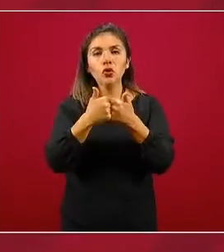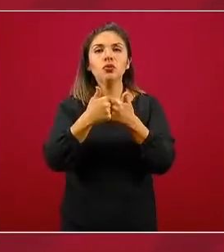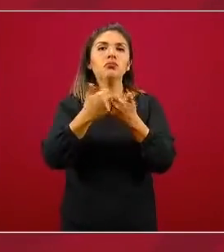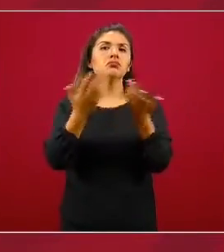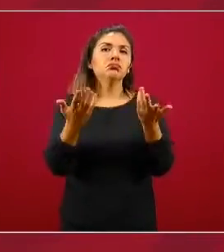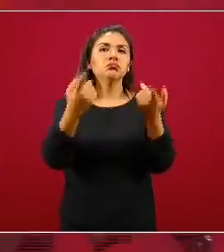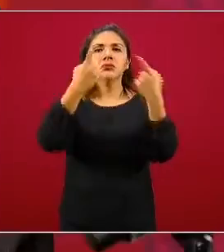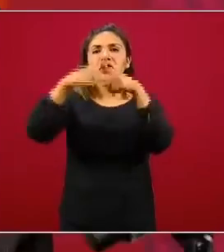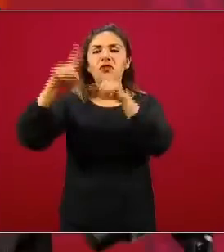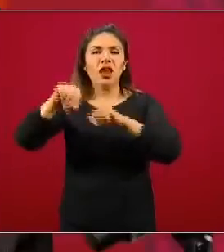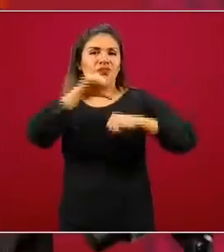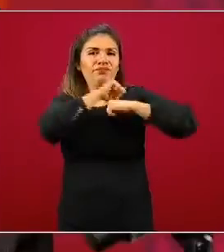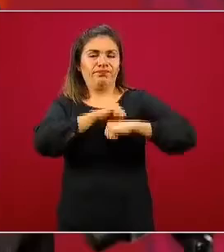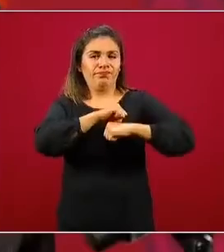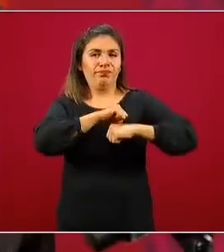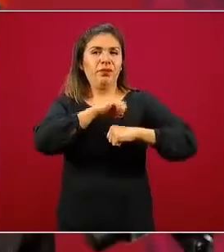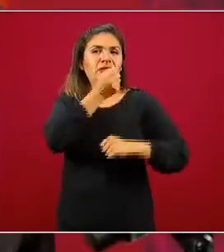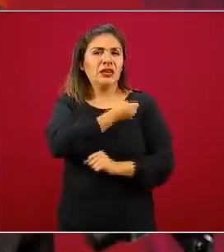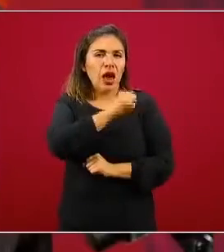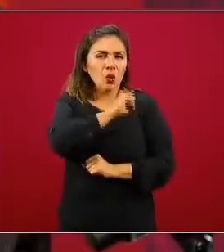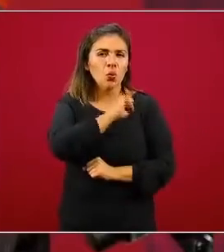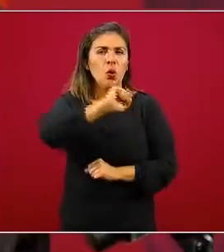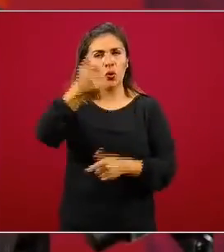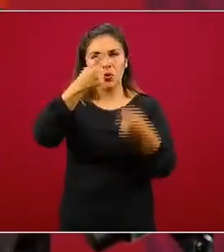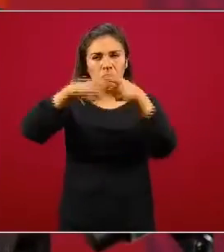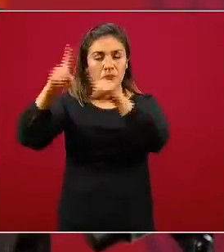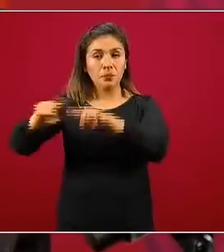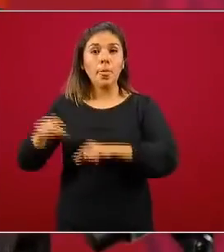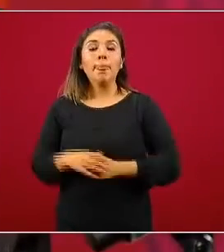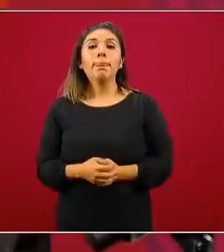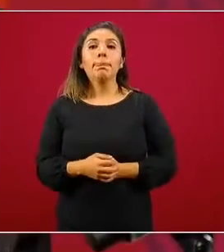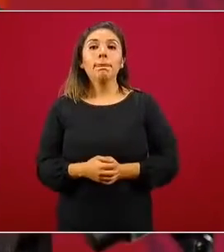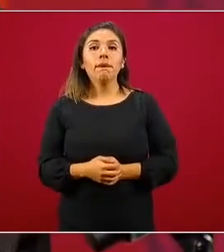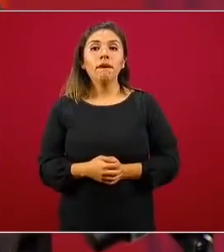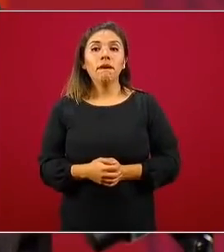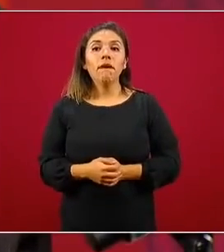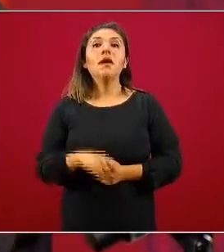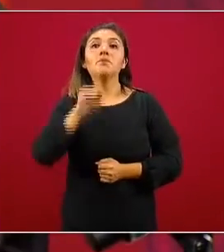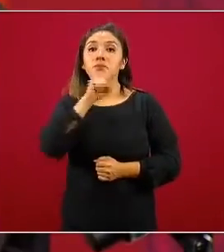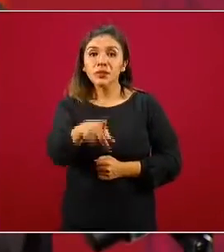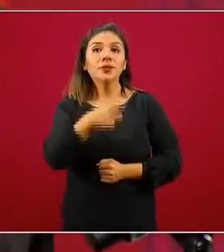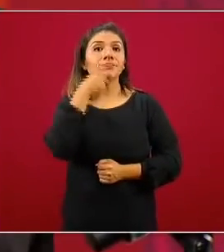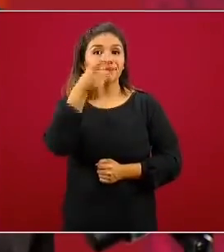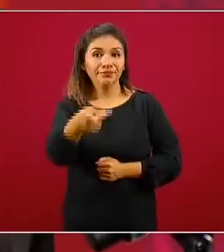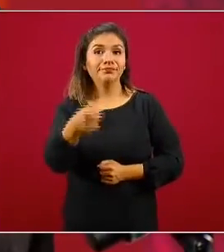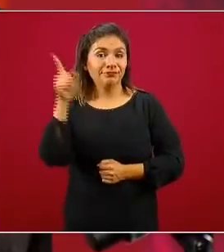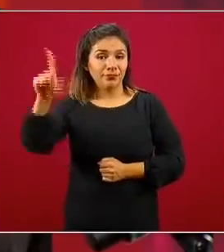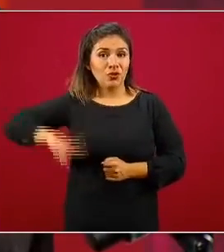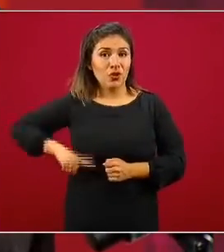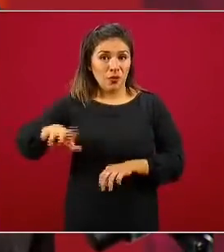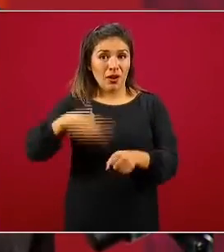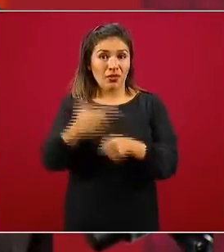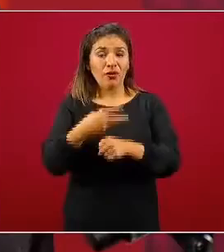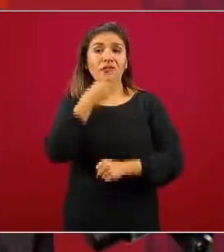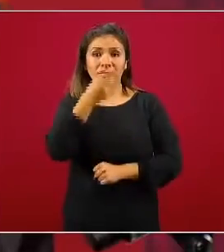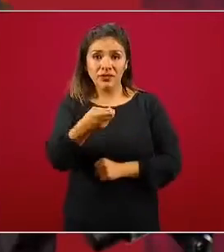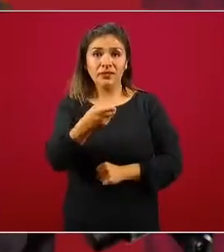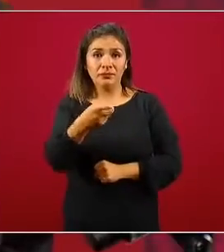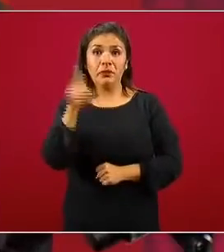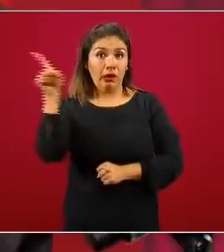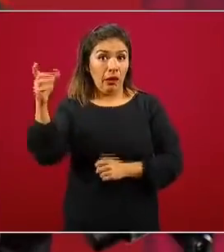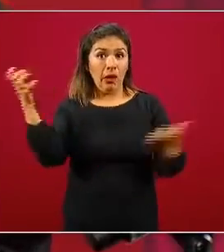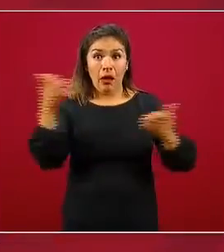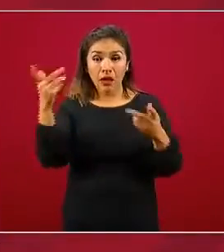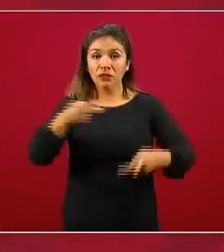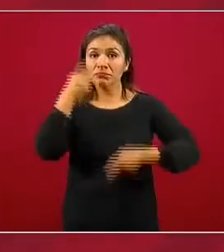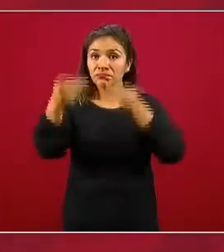las autoridades federales de salud y de otros ramos, justo expresaba esto la gobernadora Pavlovich, y reconozco que lo dijo